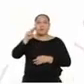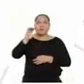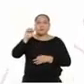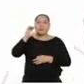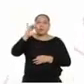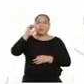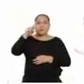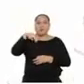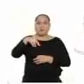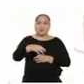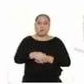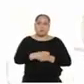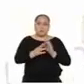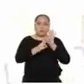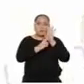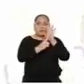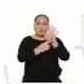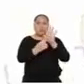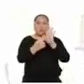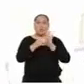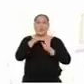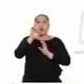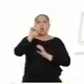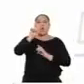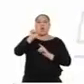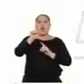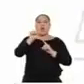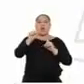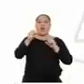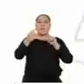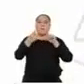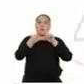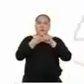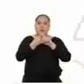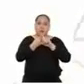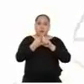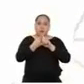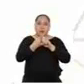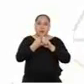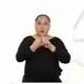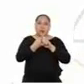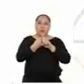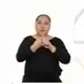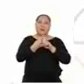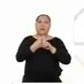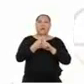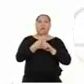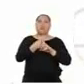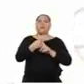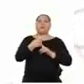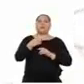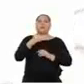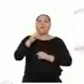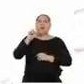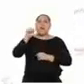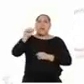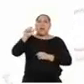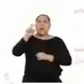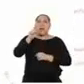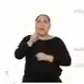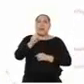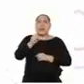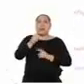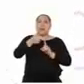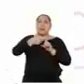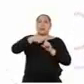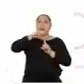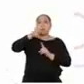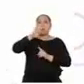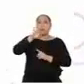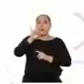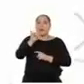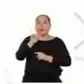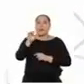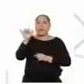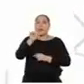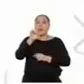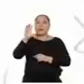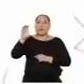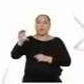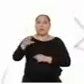siguiente manera. A por X más B por Y es igual a C. Y D por X